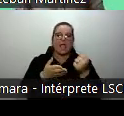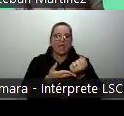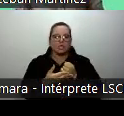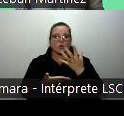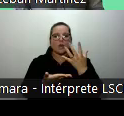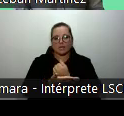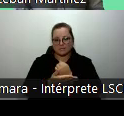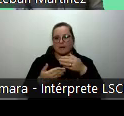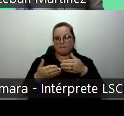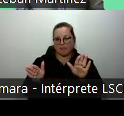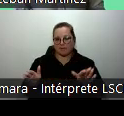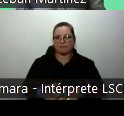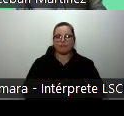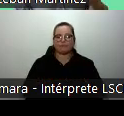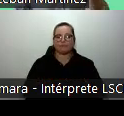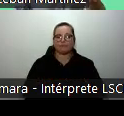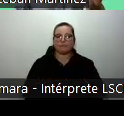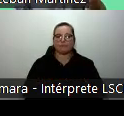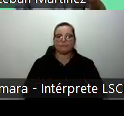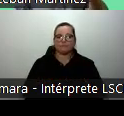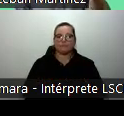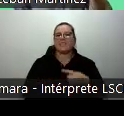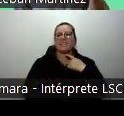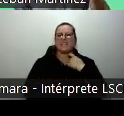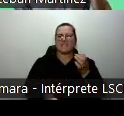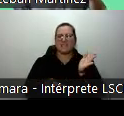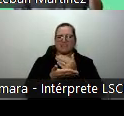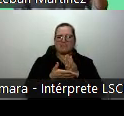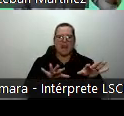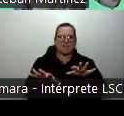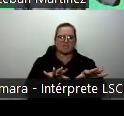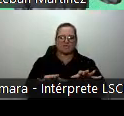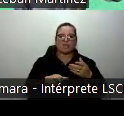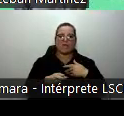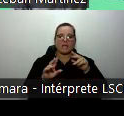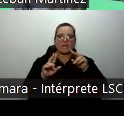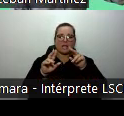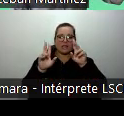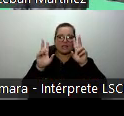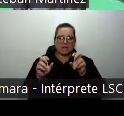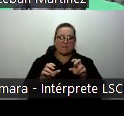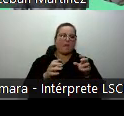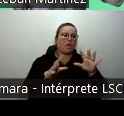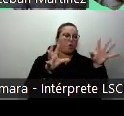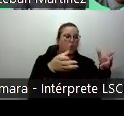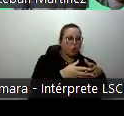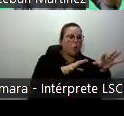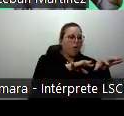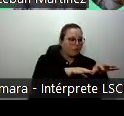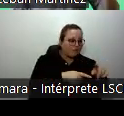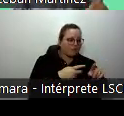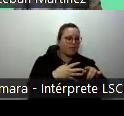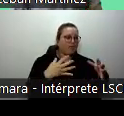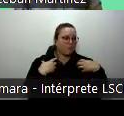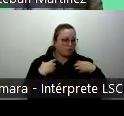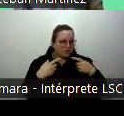tus metas Qué es un plan de acción yo les comenté antes que tenía que ver con el conjunto de actividades responsable y plazos de